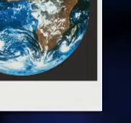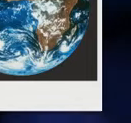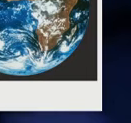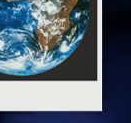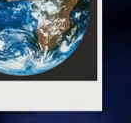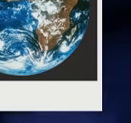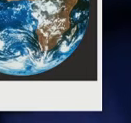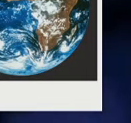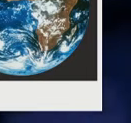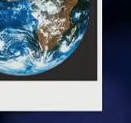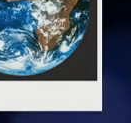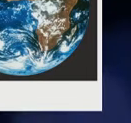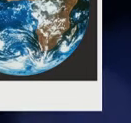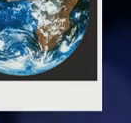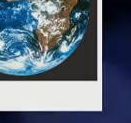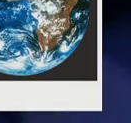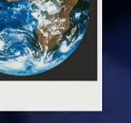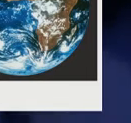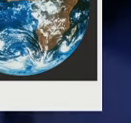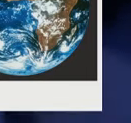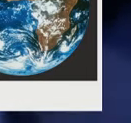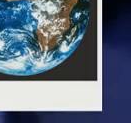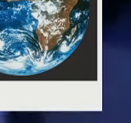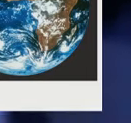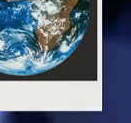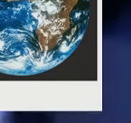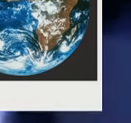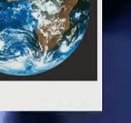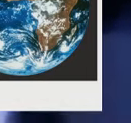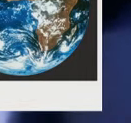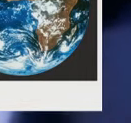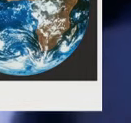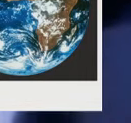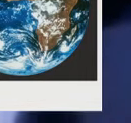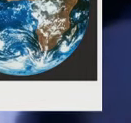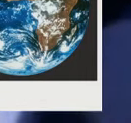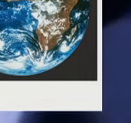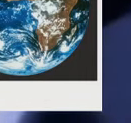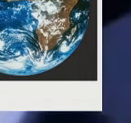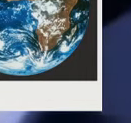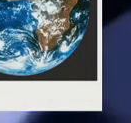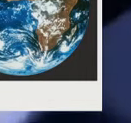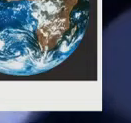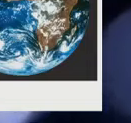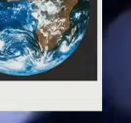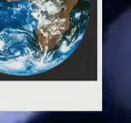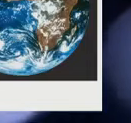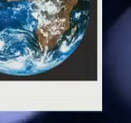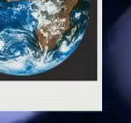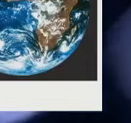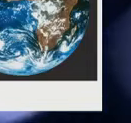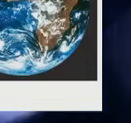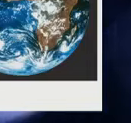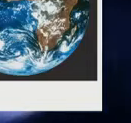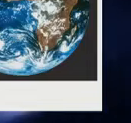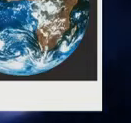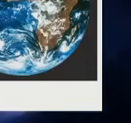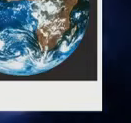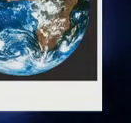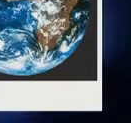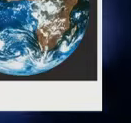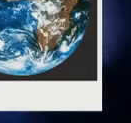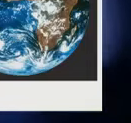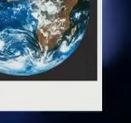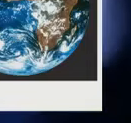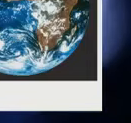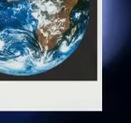ciencias globales ciencias globales pues son cuestiones de todo tipo de astronomía de estudio del sol etcétera y el medio ambiente